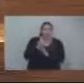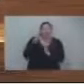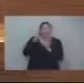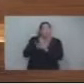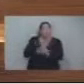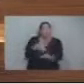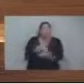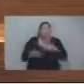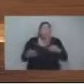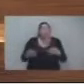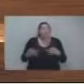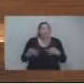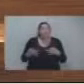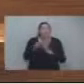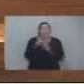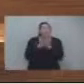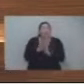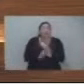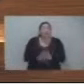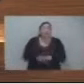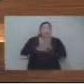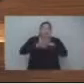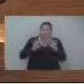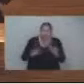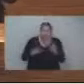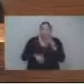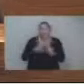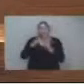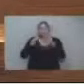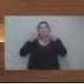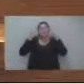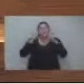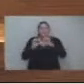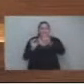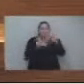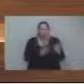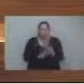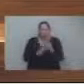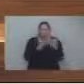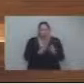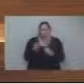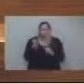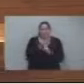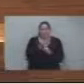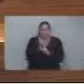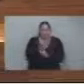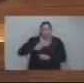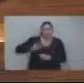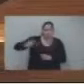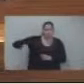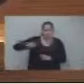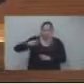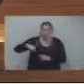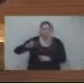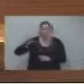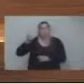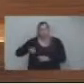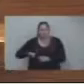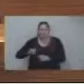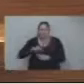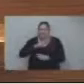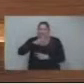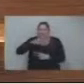Si hablamos claro, si se lo decimos y tratamos de defender no solo nuestra actividad, sino aquella que está reservada para